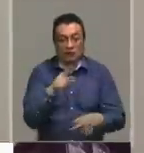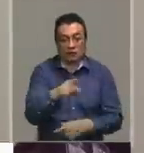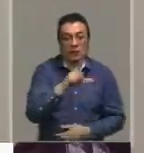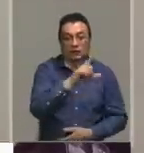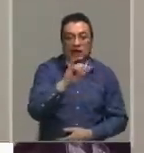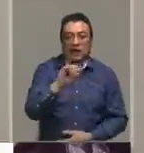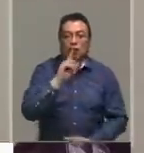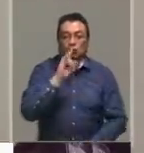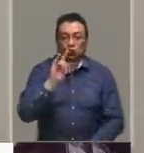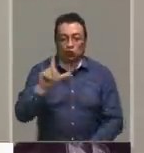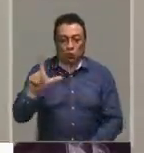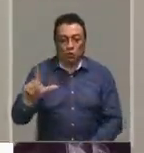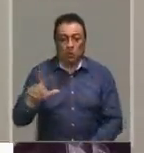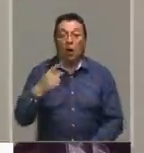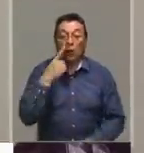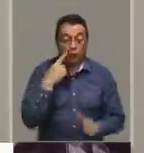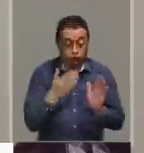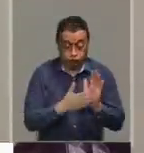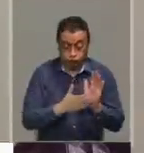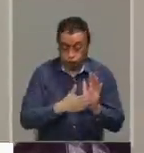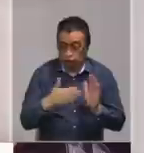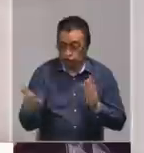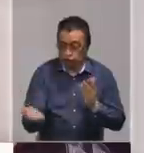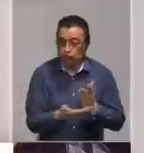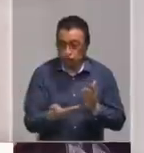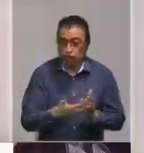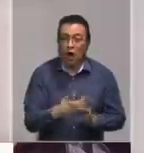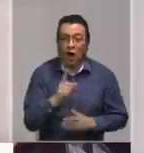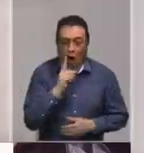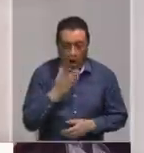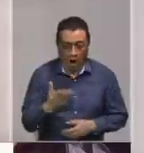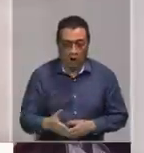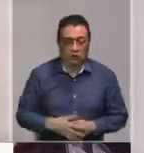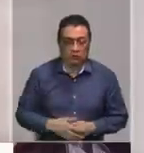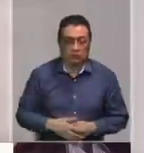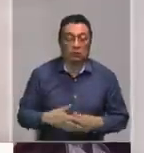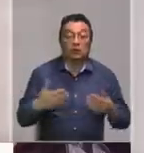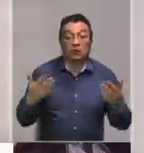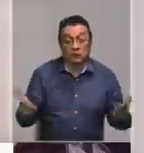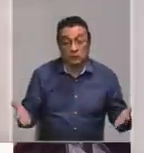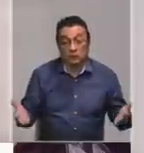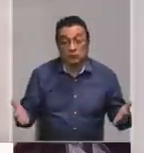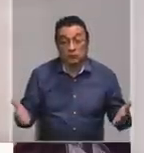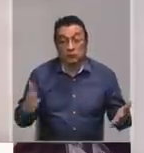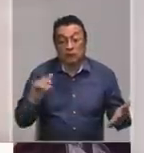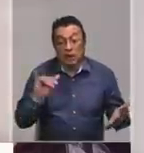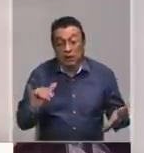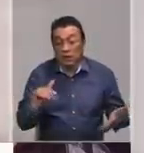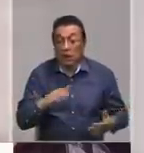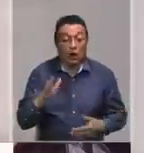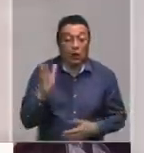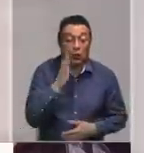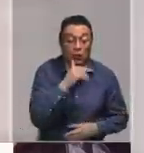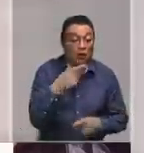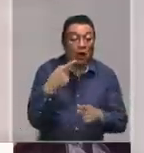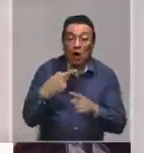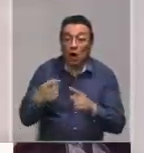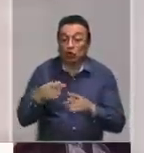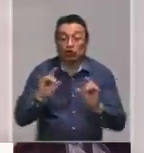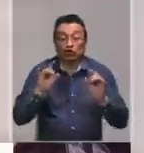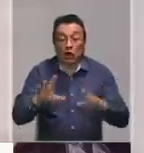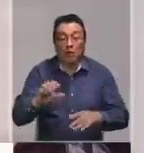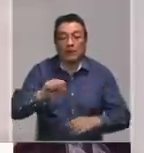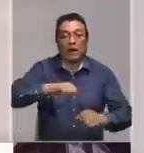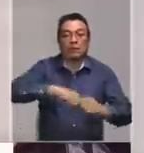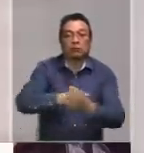Yaitul, con los antecedentes que no han sido incorporados el día de hoy. No existe ninguna otra medida cautelar que no sea la